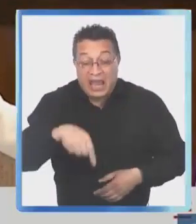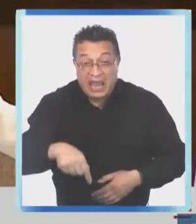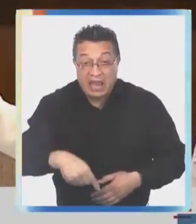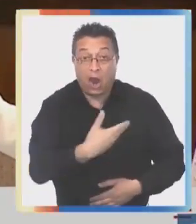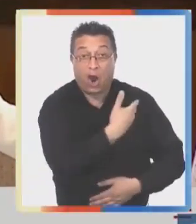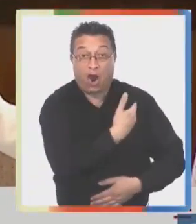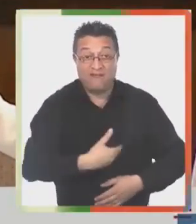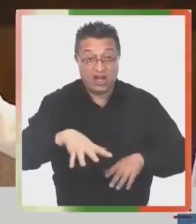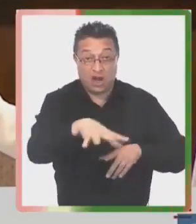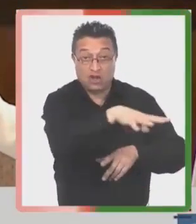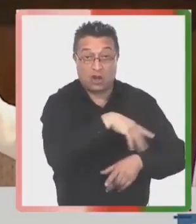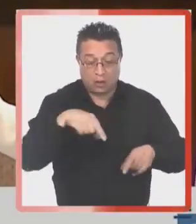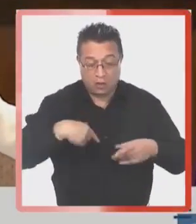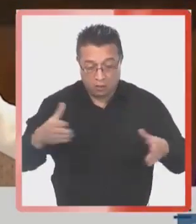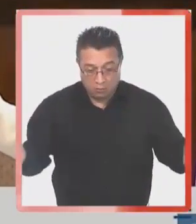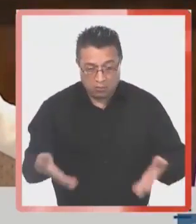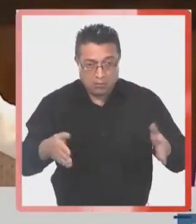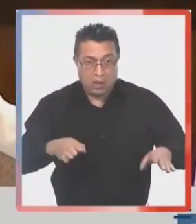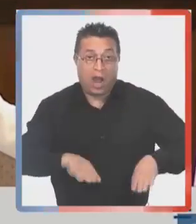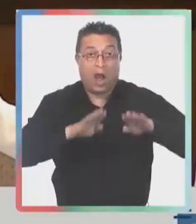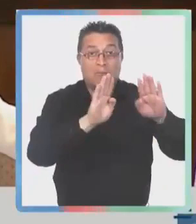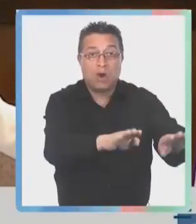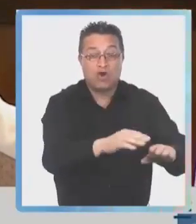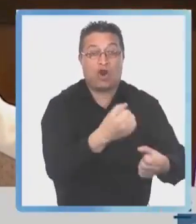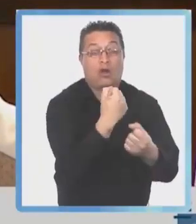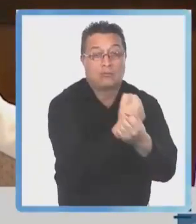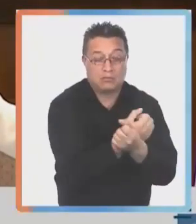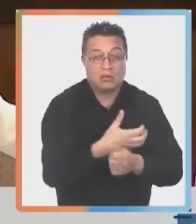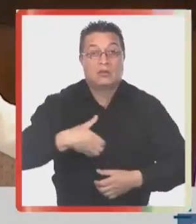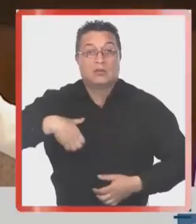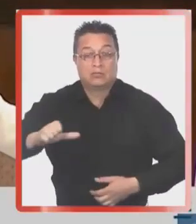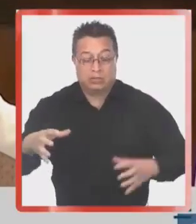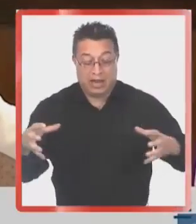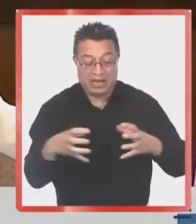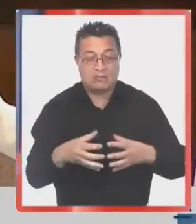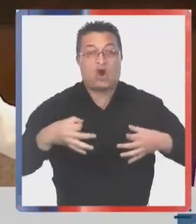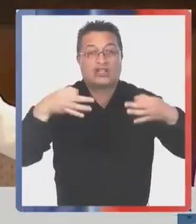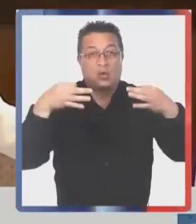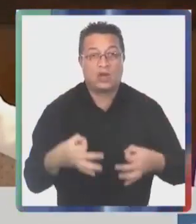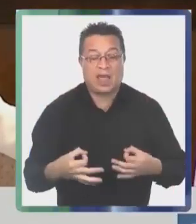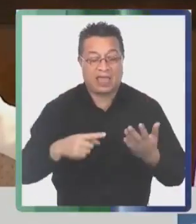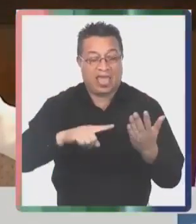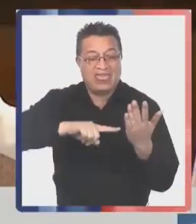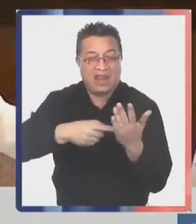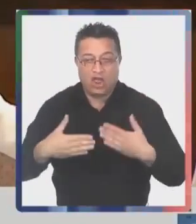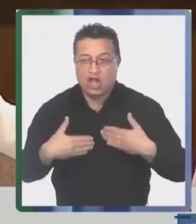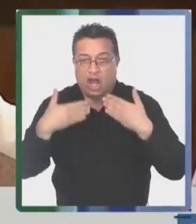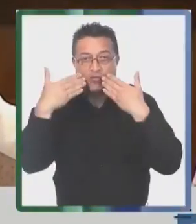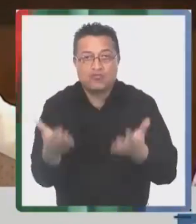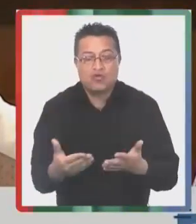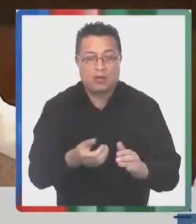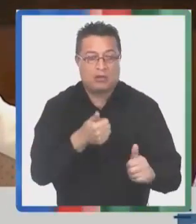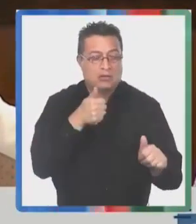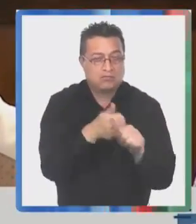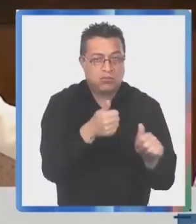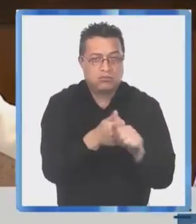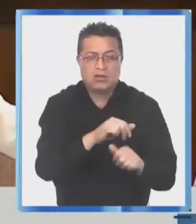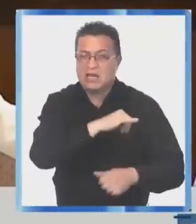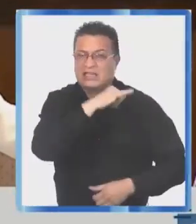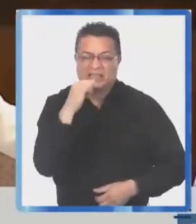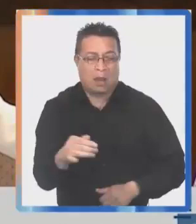que entender en qué consiste ese sesgo, porque en este gobierno se han impulsado apoyos a las policías, equipos de